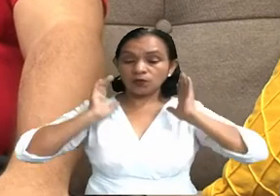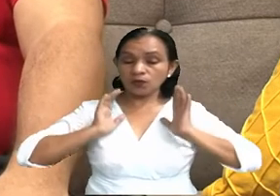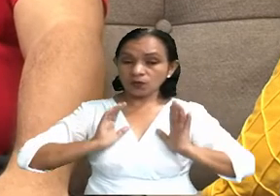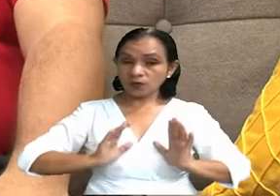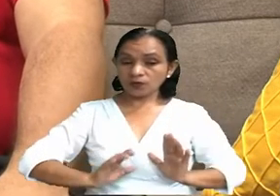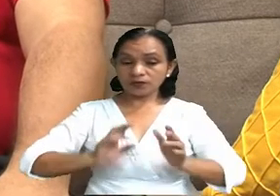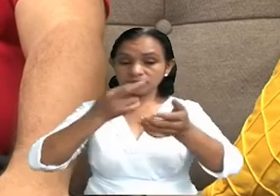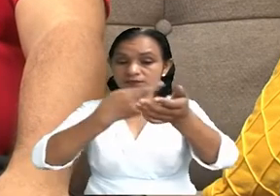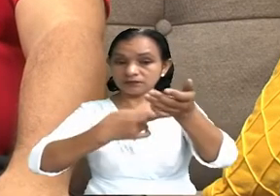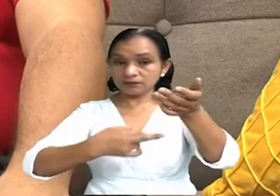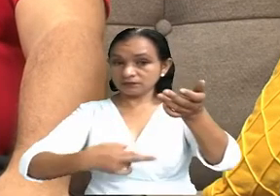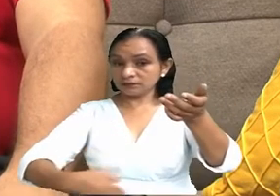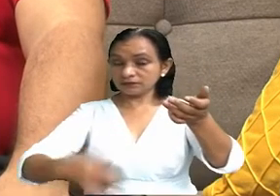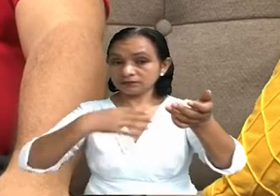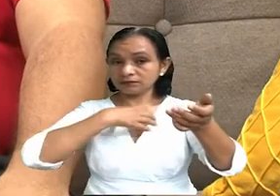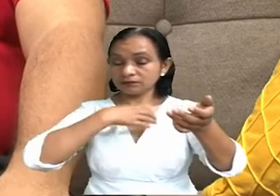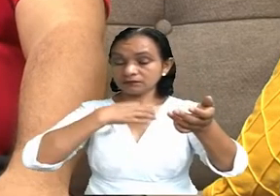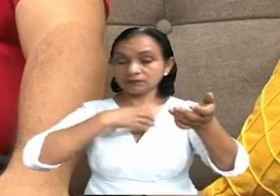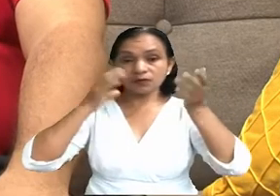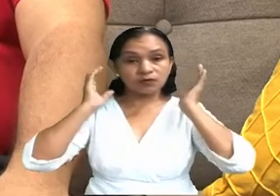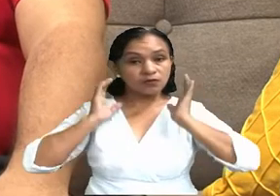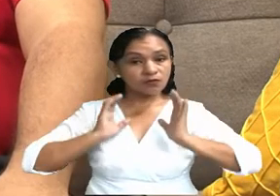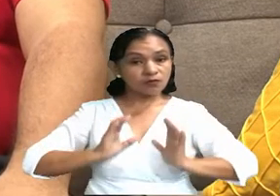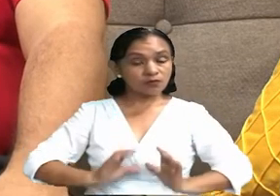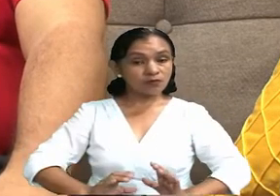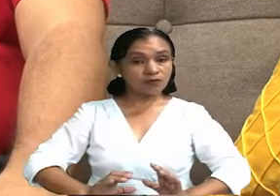su estructura corporal,